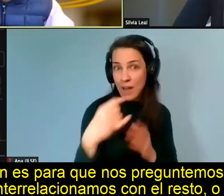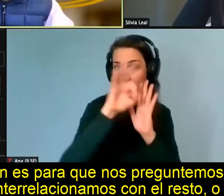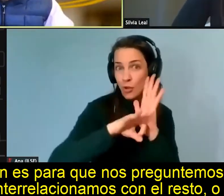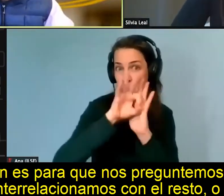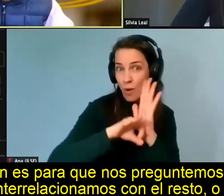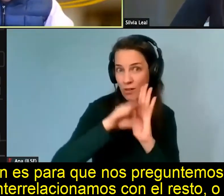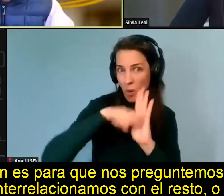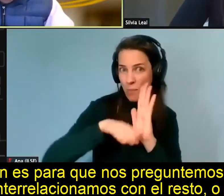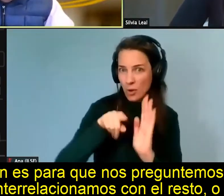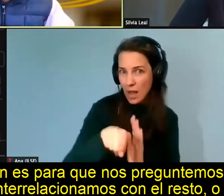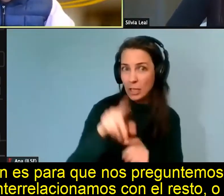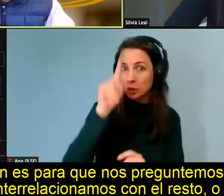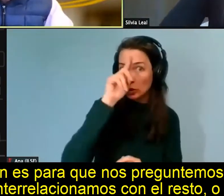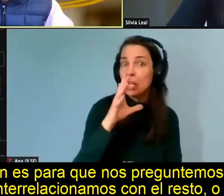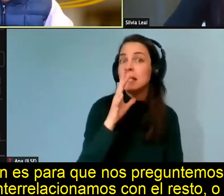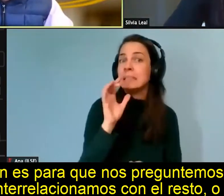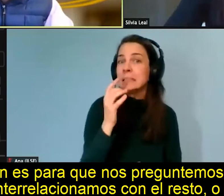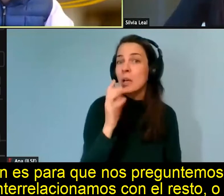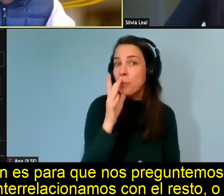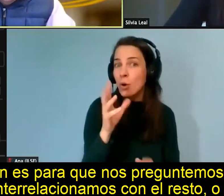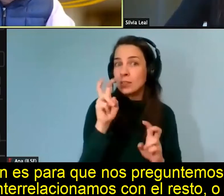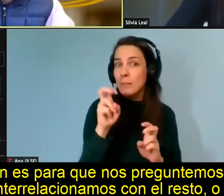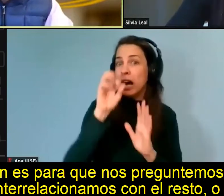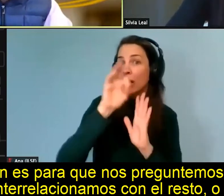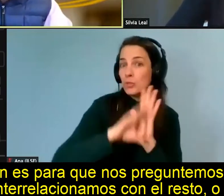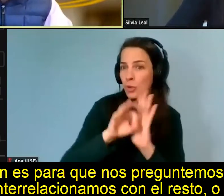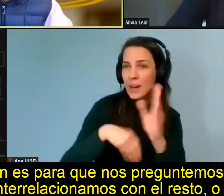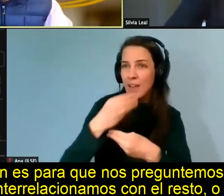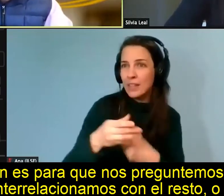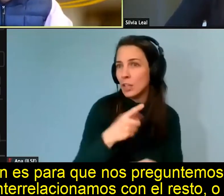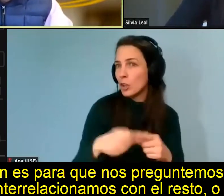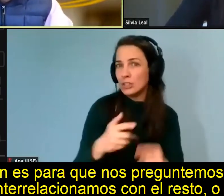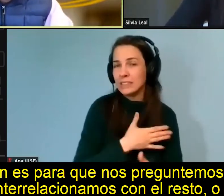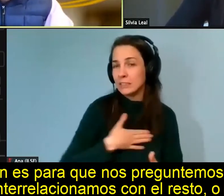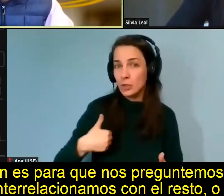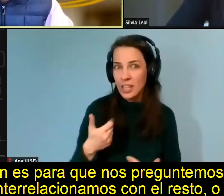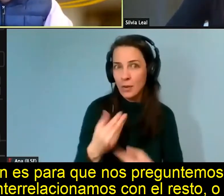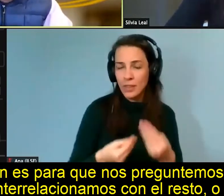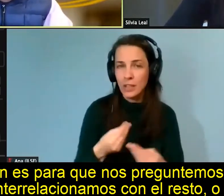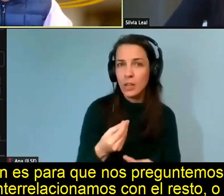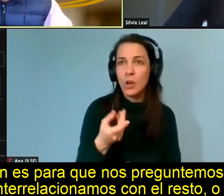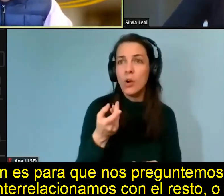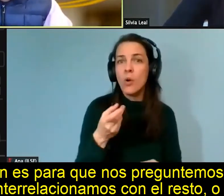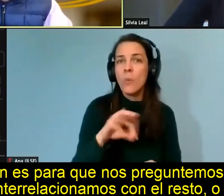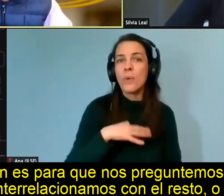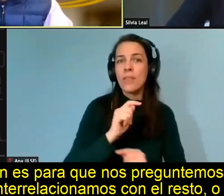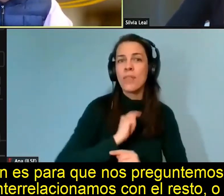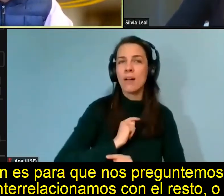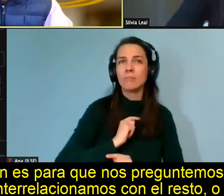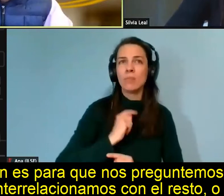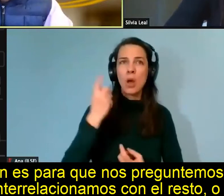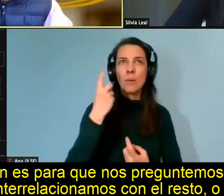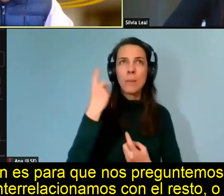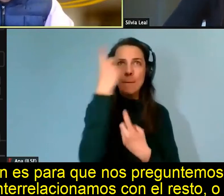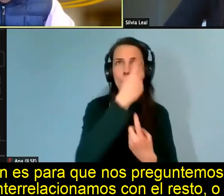eso también es para que nos preguntemos como seres humanos cómo nos interrelacionamos con el resto, ¿no? O no sé muy